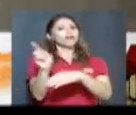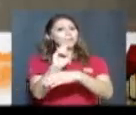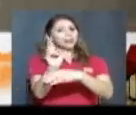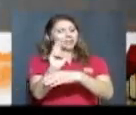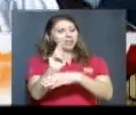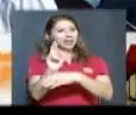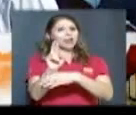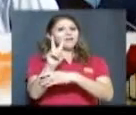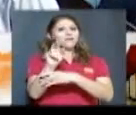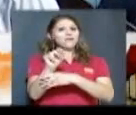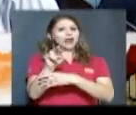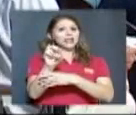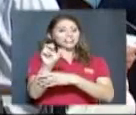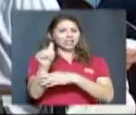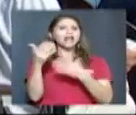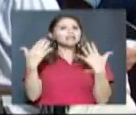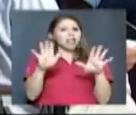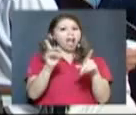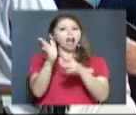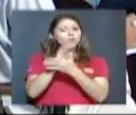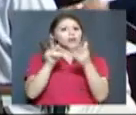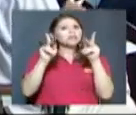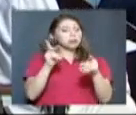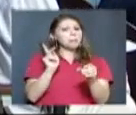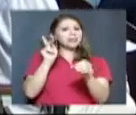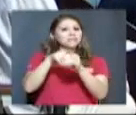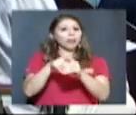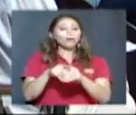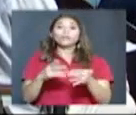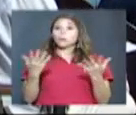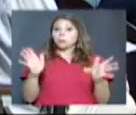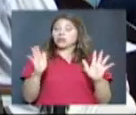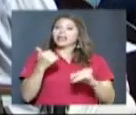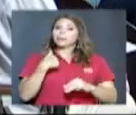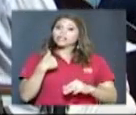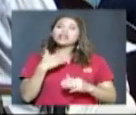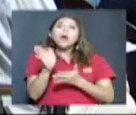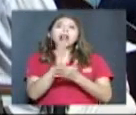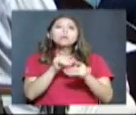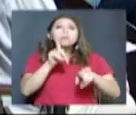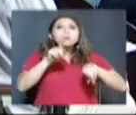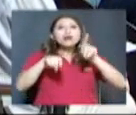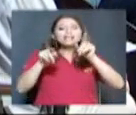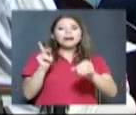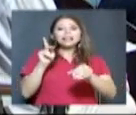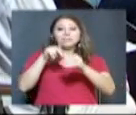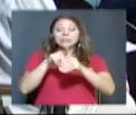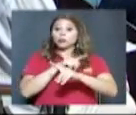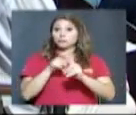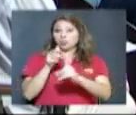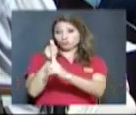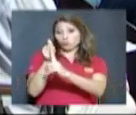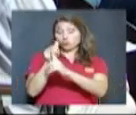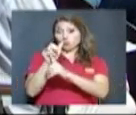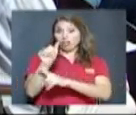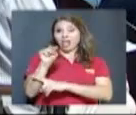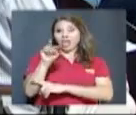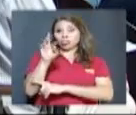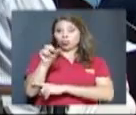Vanessa. Ha habido gente que ha participado. Hemos tenido, digamos, como participaciones eventuales. Don Antonio ha sido muy sistemático en ese sentido.